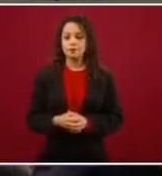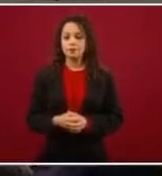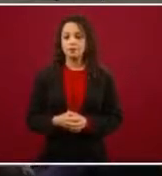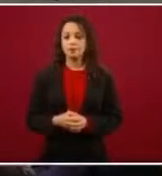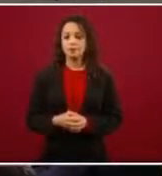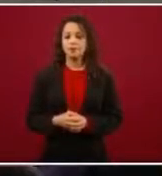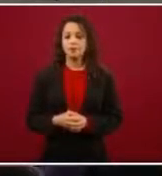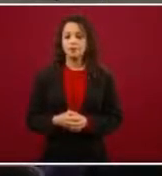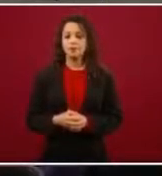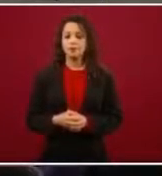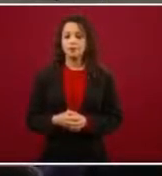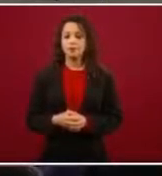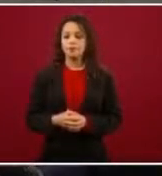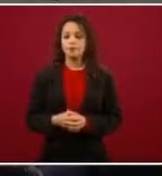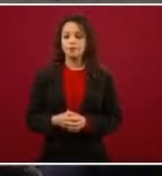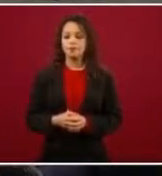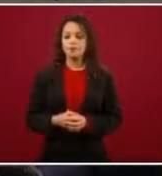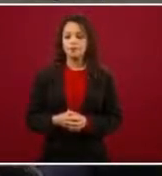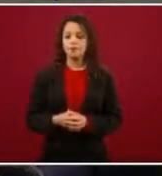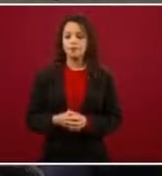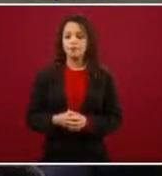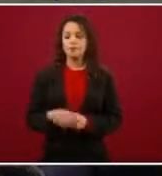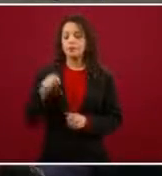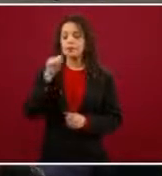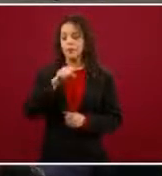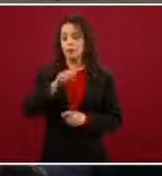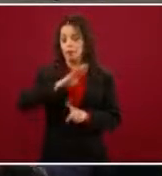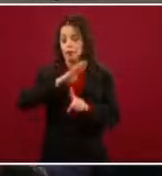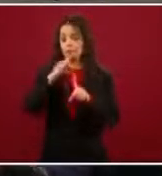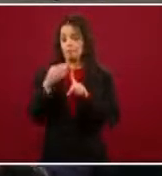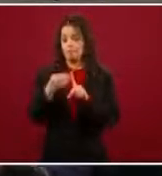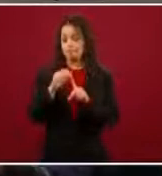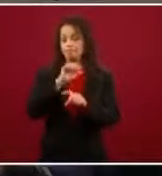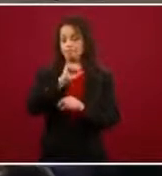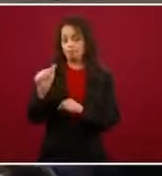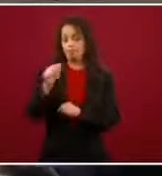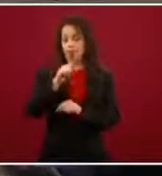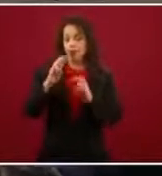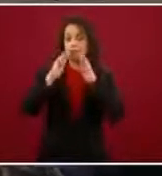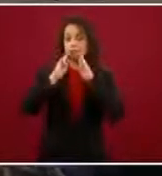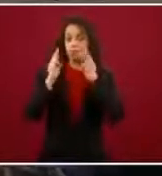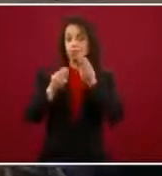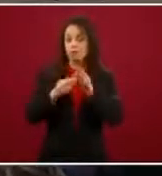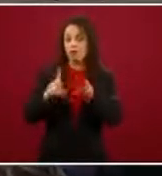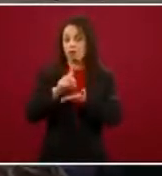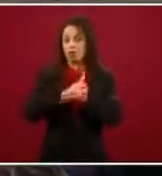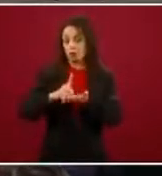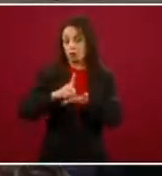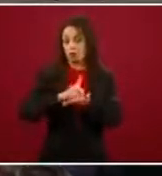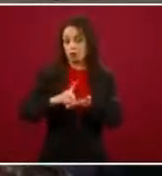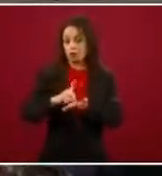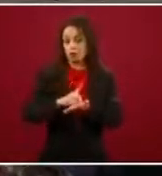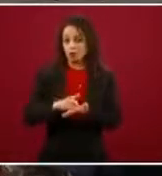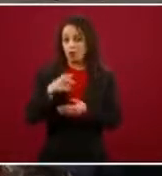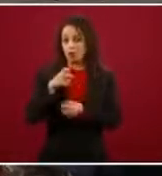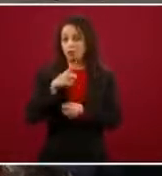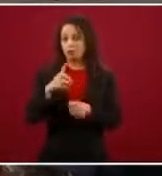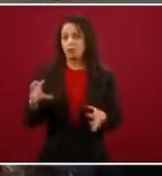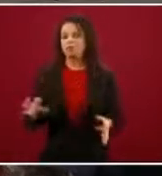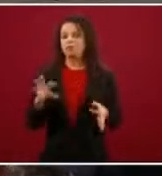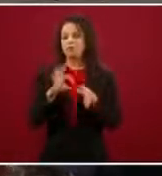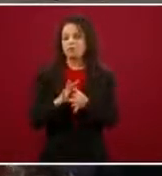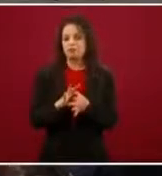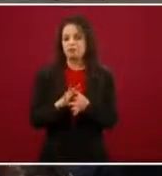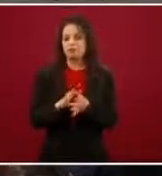Adelante. En el tema particular del narcotráfico, adelante, por favor. Se ha trabajado de manera conjunta con la